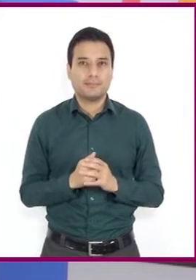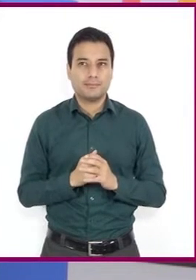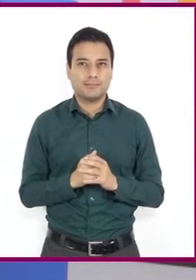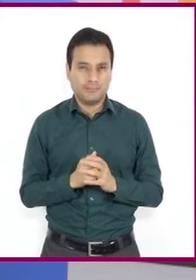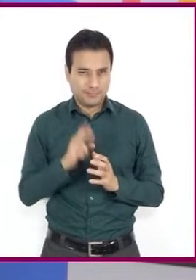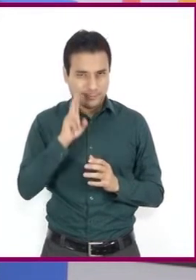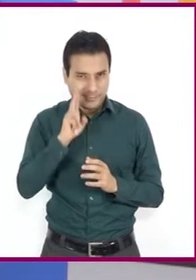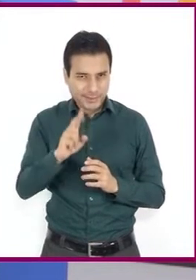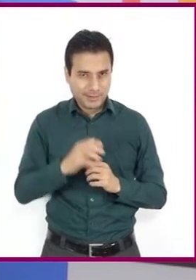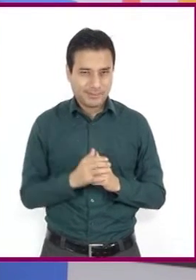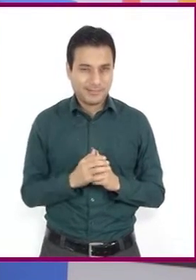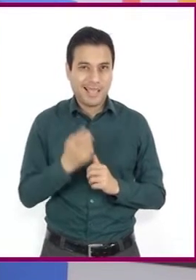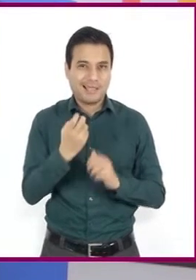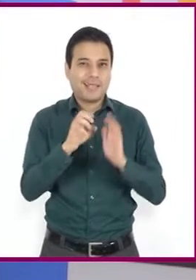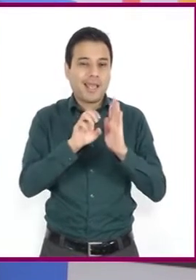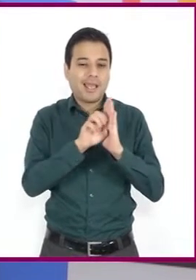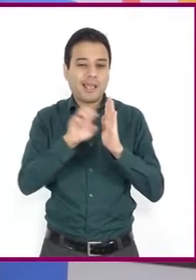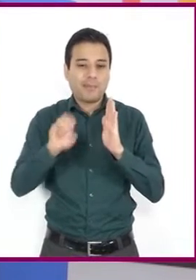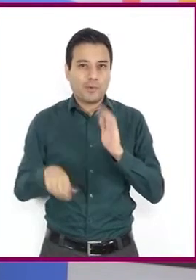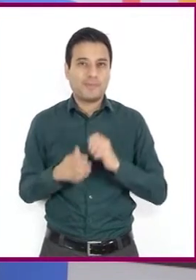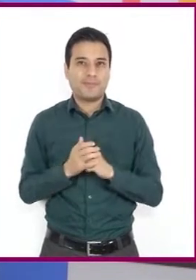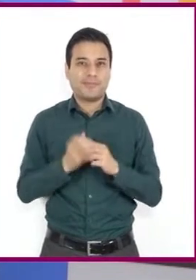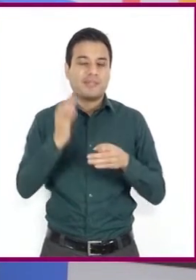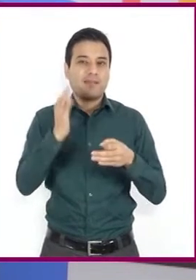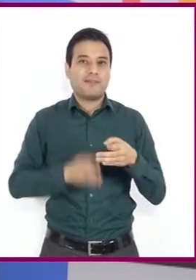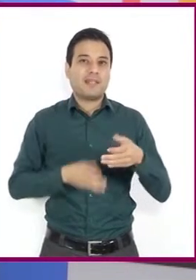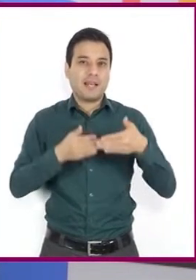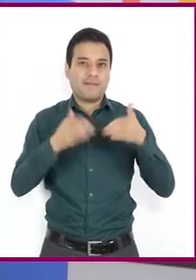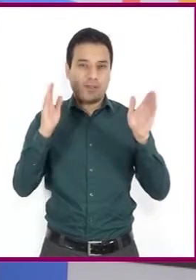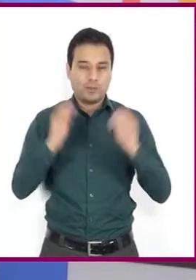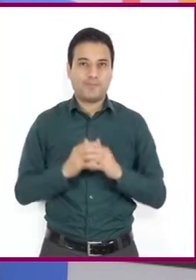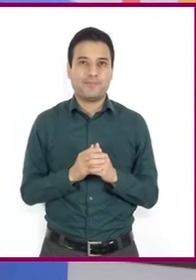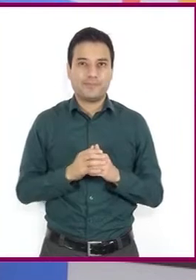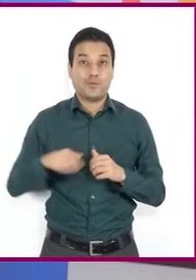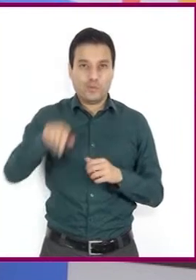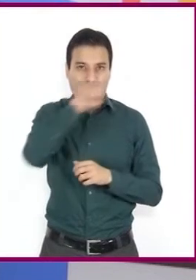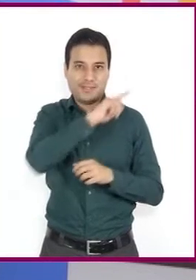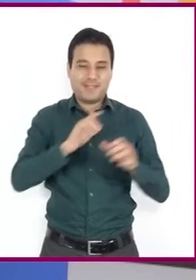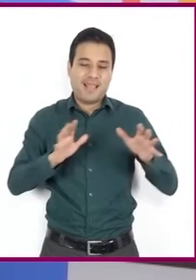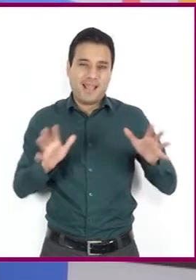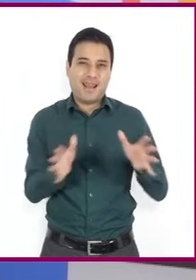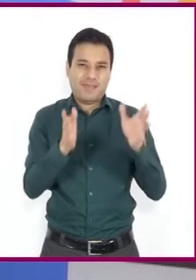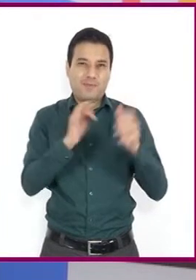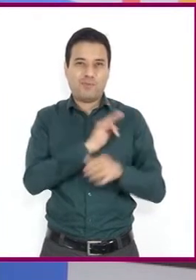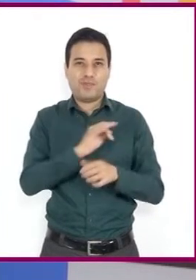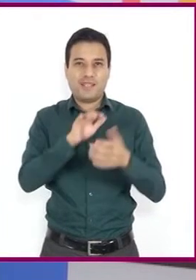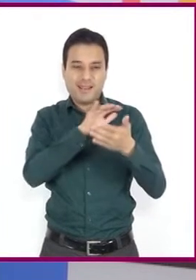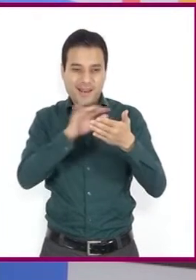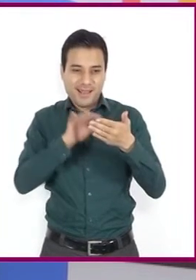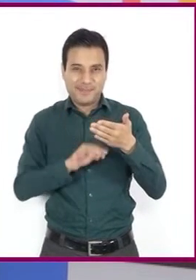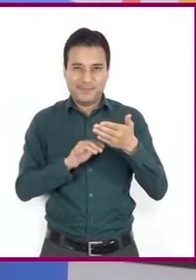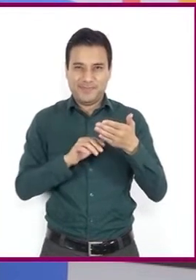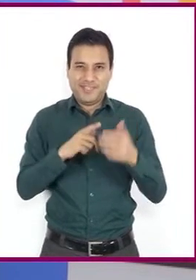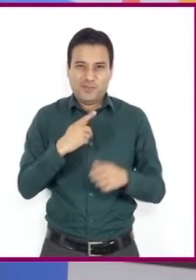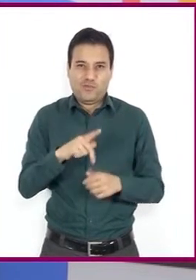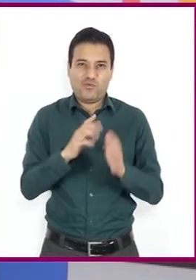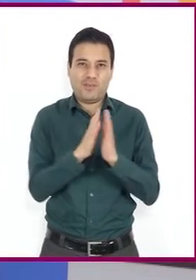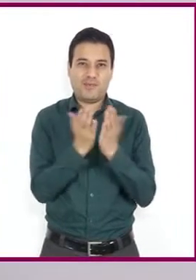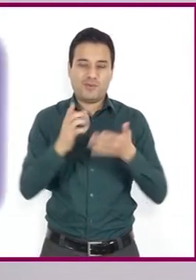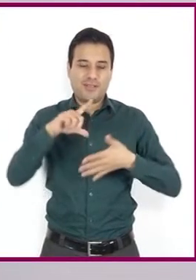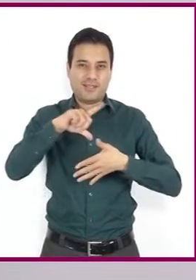vimos, este es un ejemplo de los finales abiertos. Las y los invito a que continúen leyendo textos de la narrativa